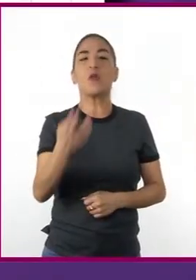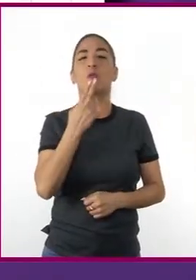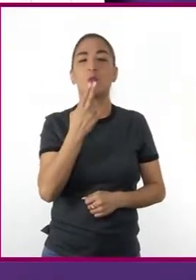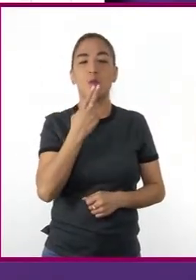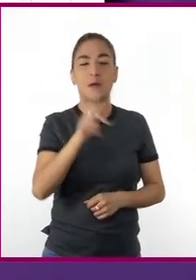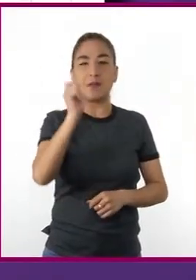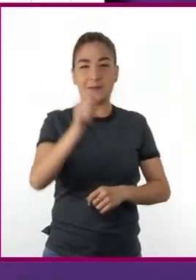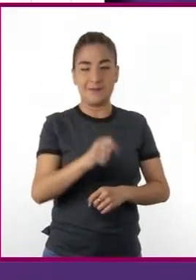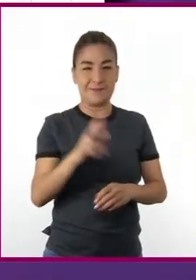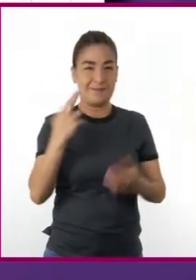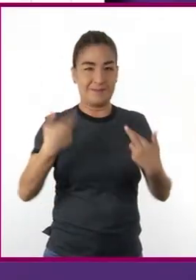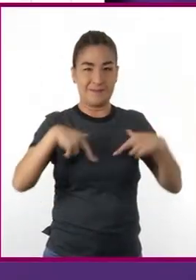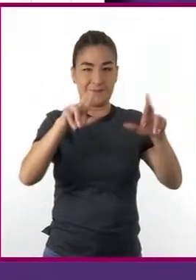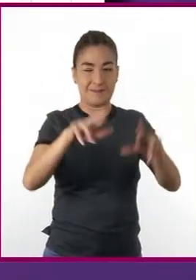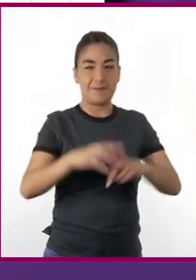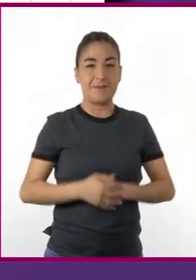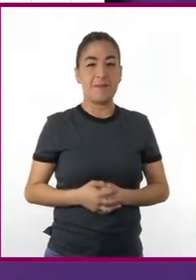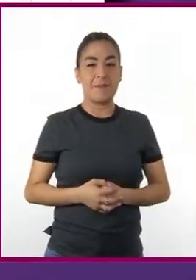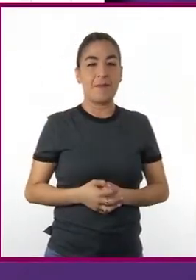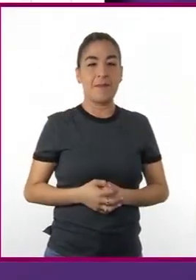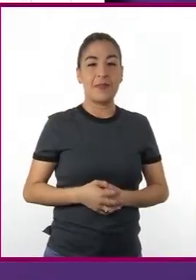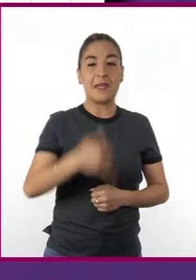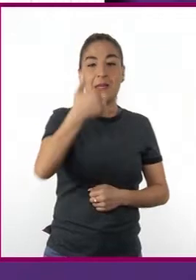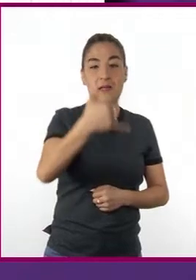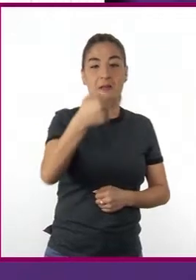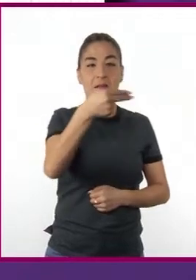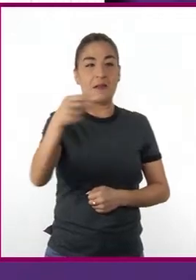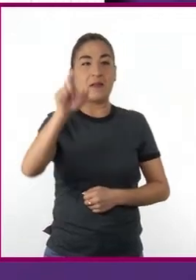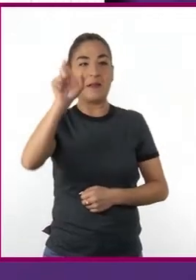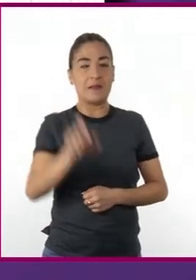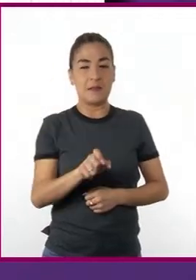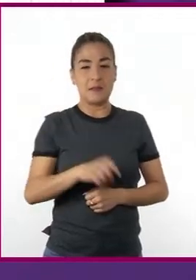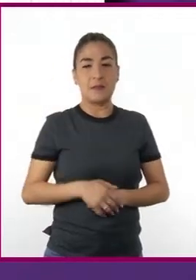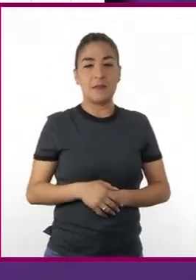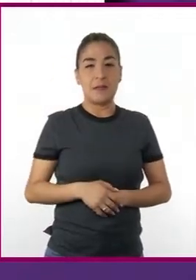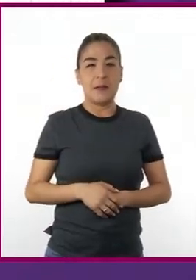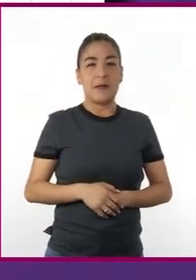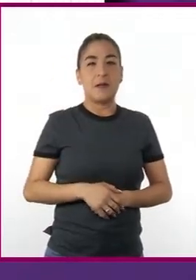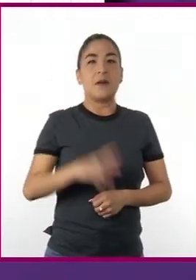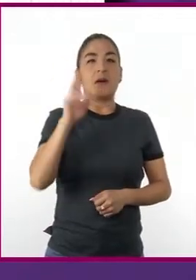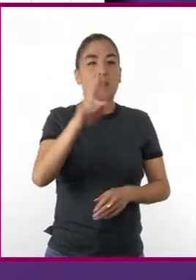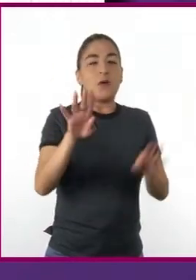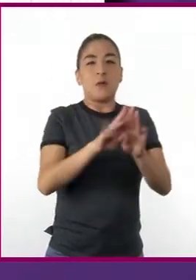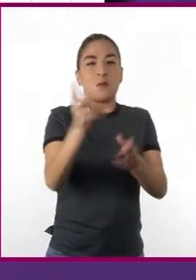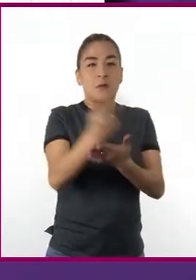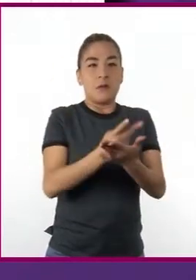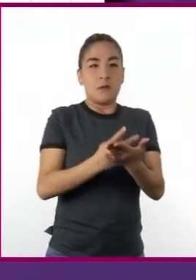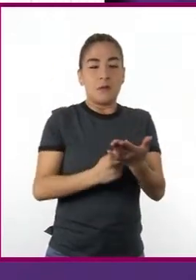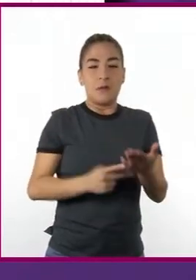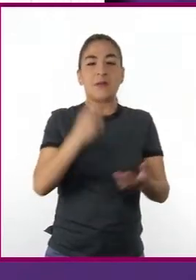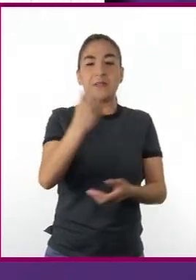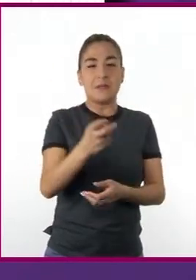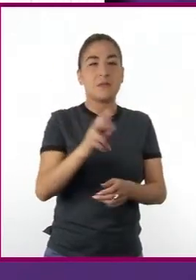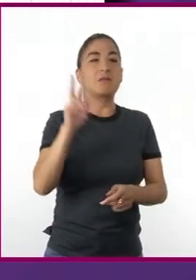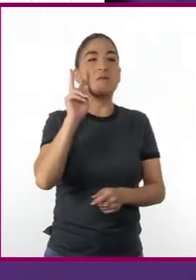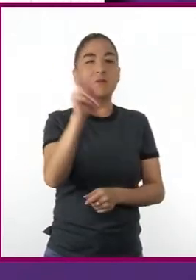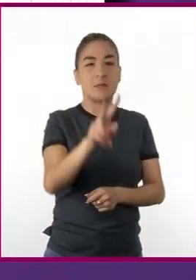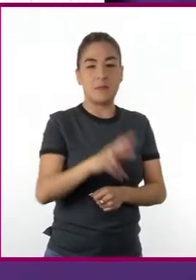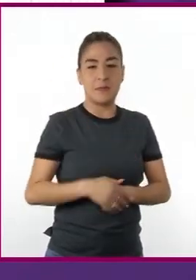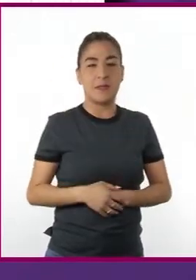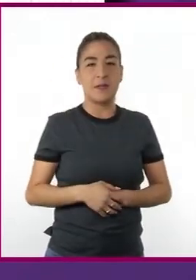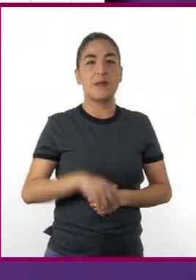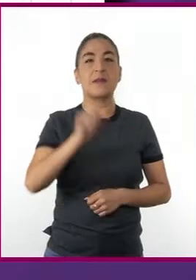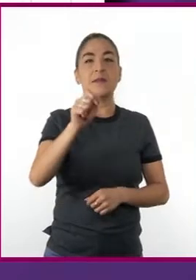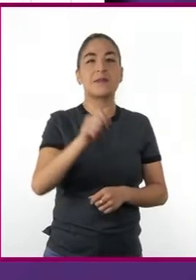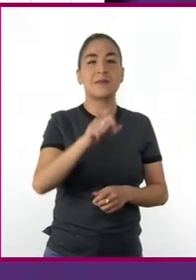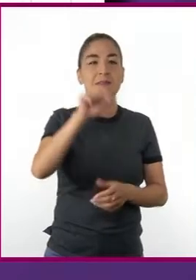Utilicemos la expresión y es igual a x. Al graficarla en el programa de cálculo, observamos que pasa por el